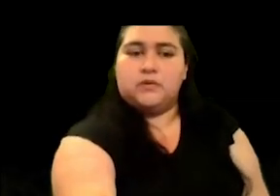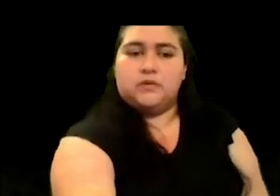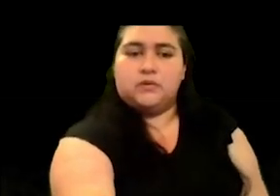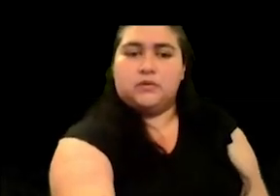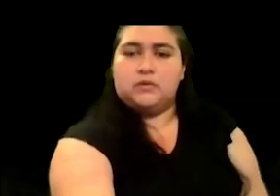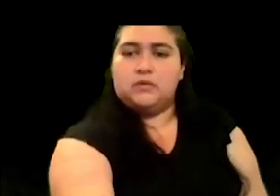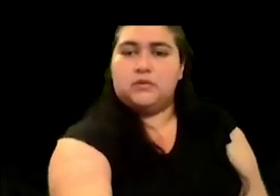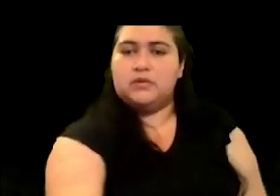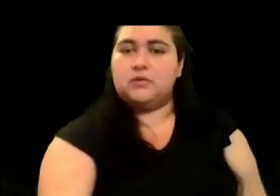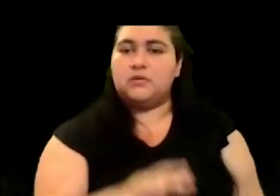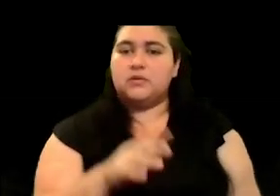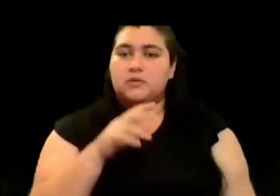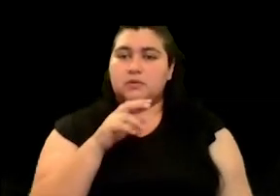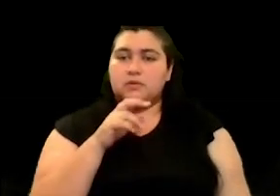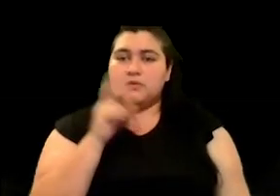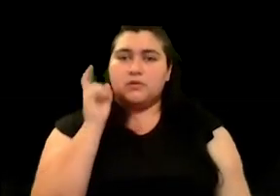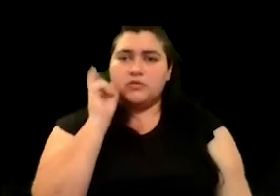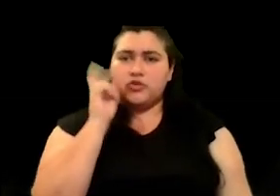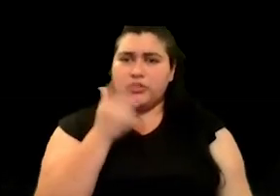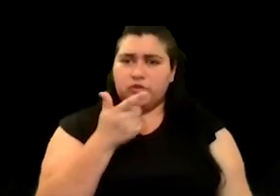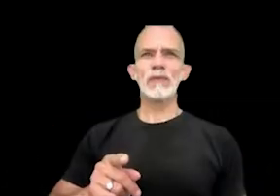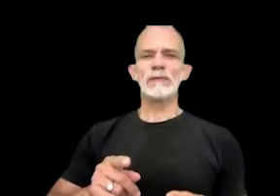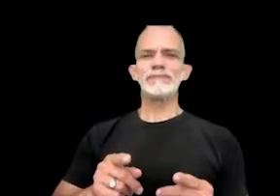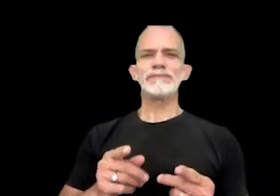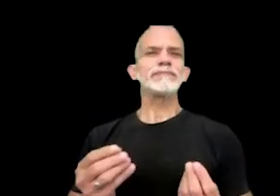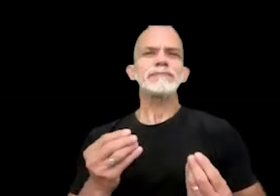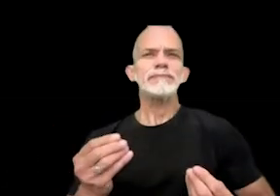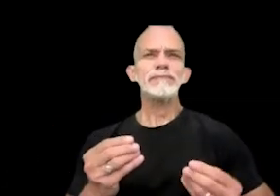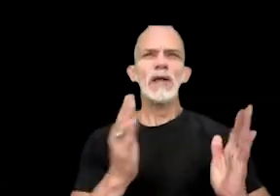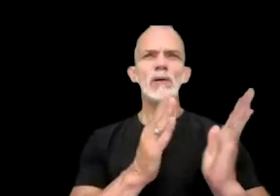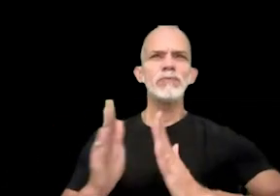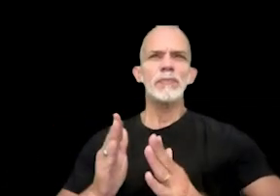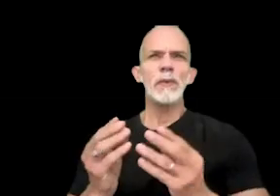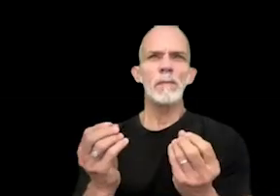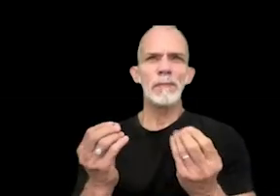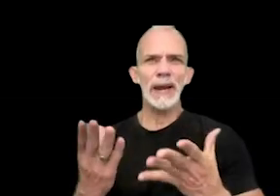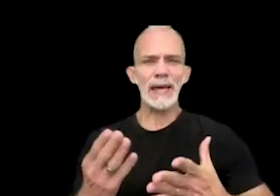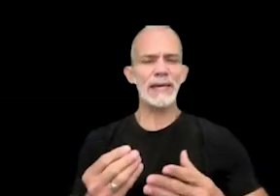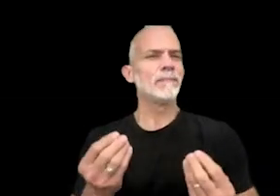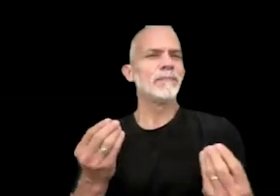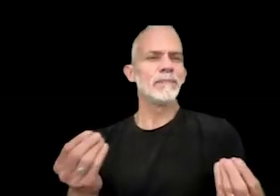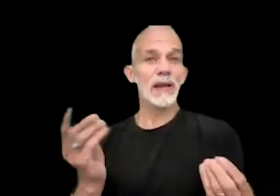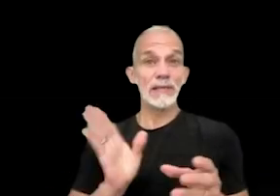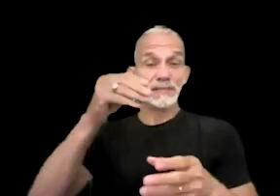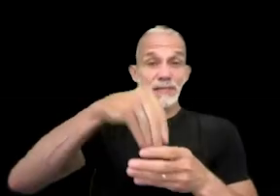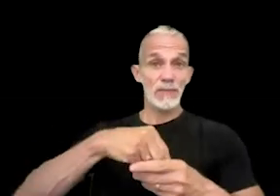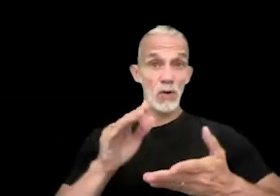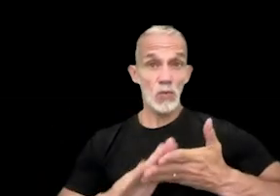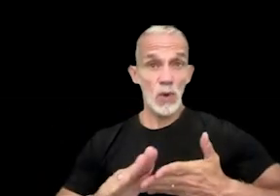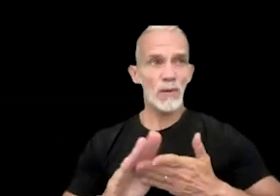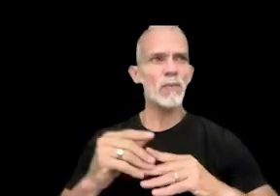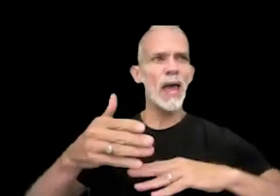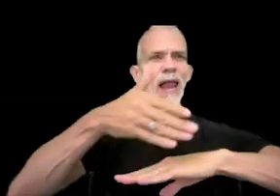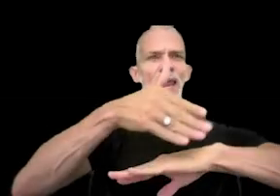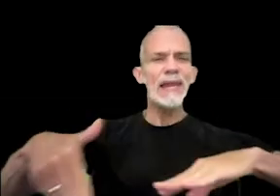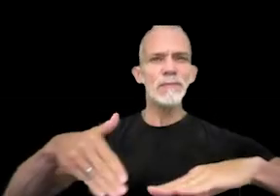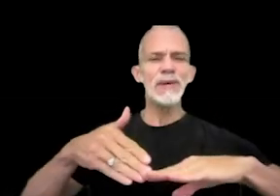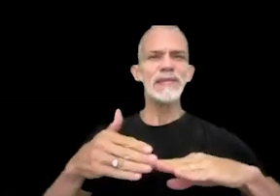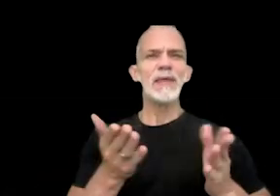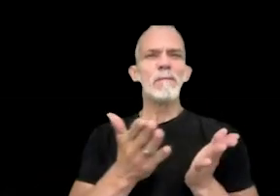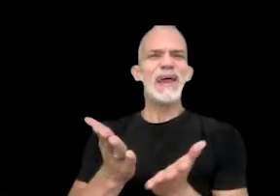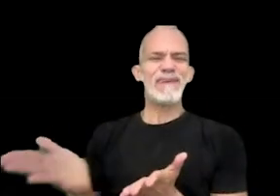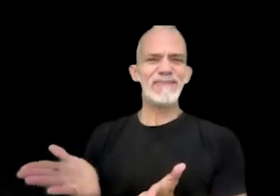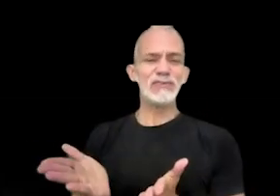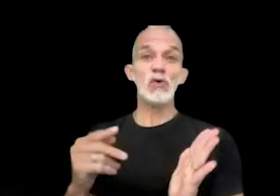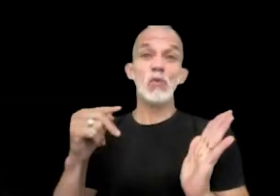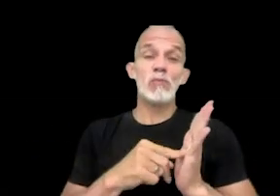hiciste este arreglo? ¿Para qué hiciste esta estructura? Es lo que vino a incorporarse como una limitación de beneficios, como una